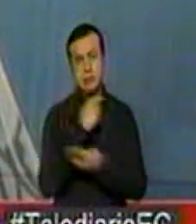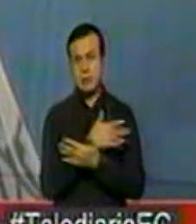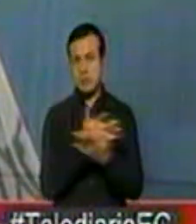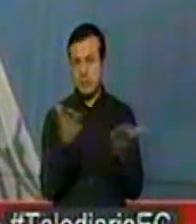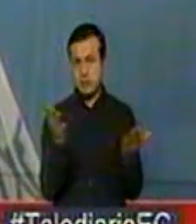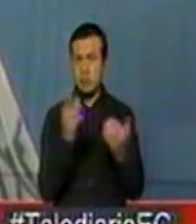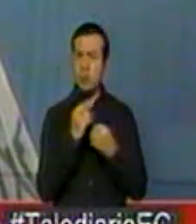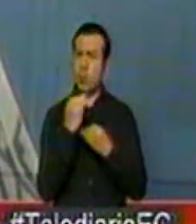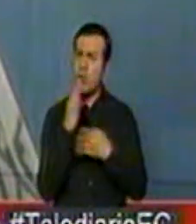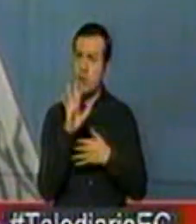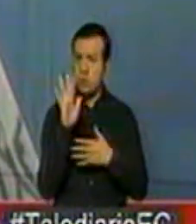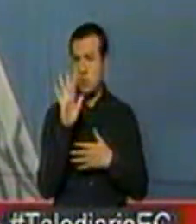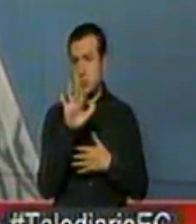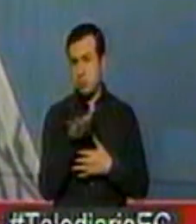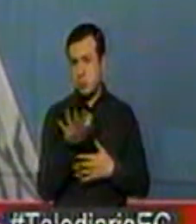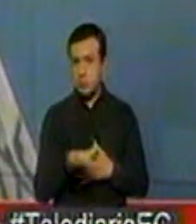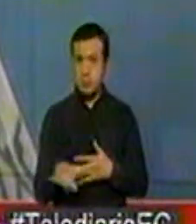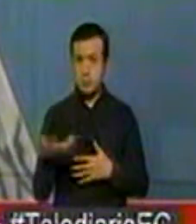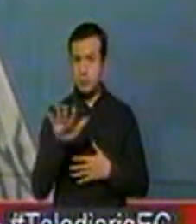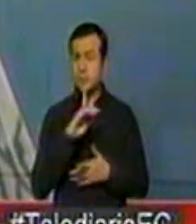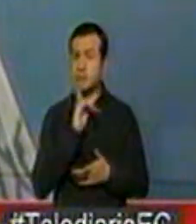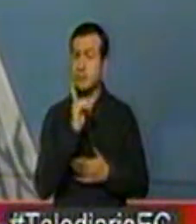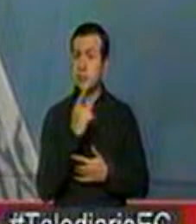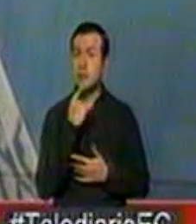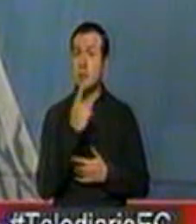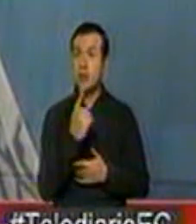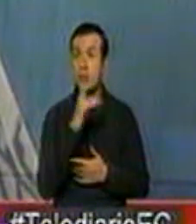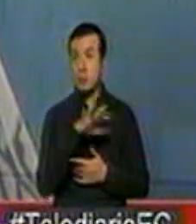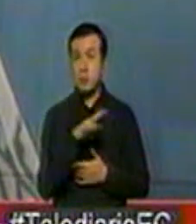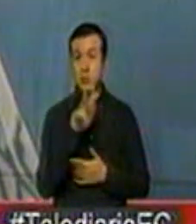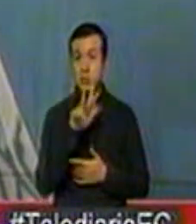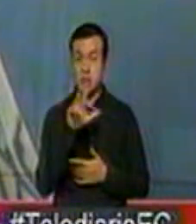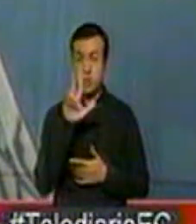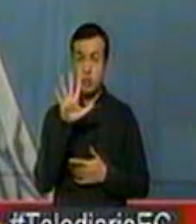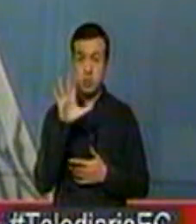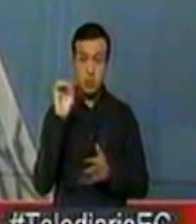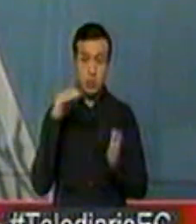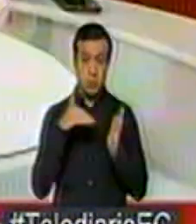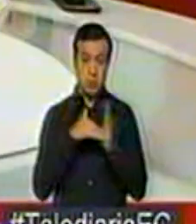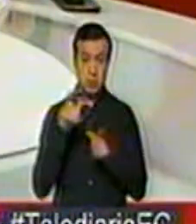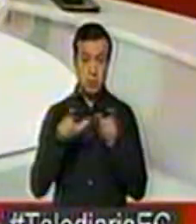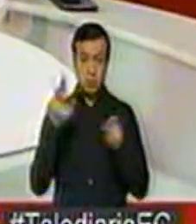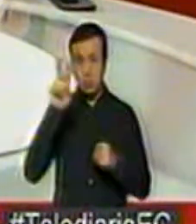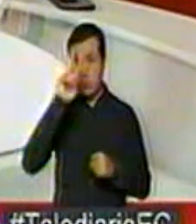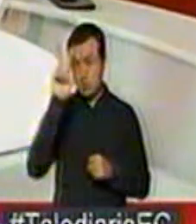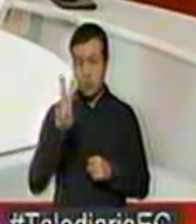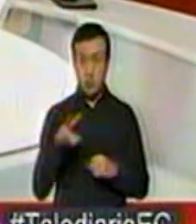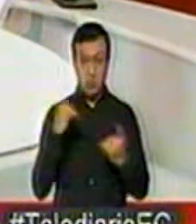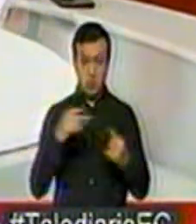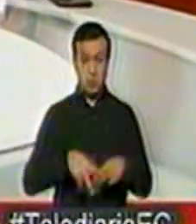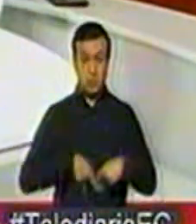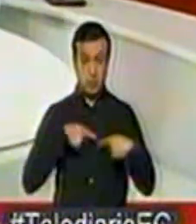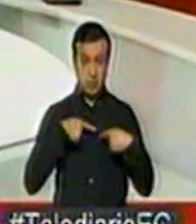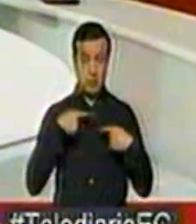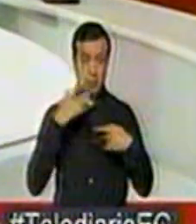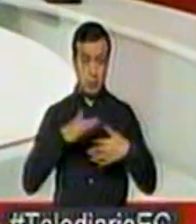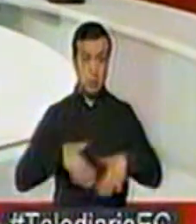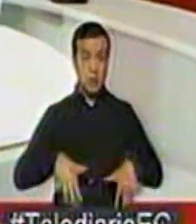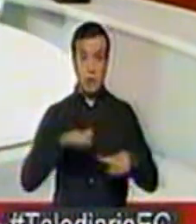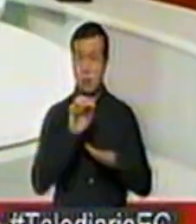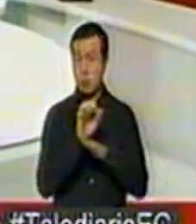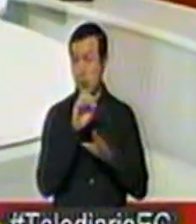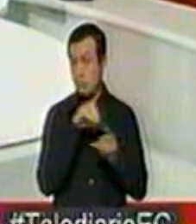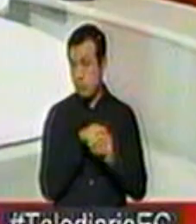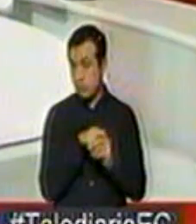a entregar? Porque hay pues una cifra de que pues aproximadamente 350.000 venezolanos actualmente están residiendo en el